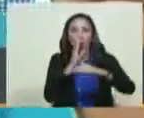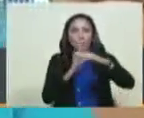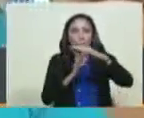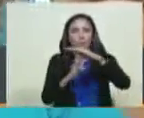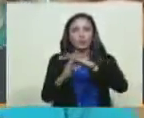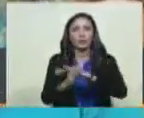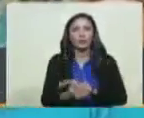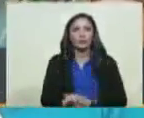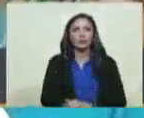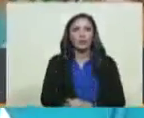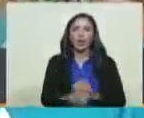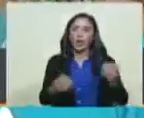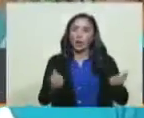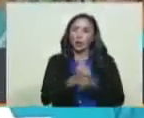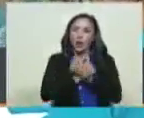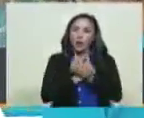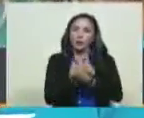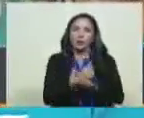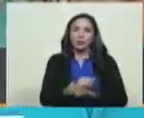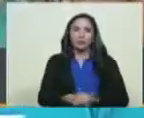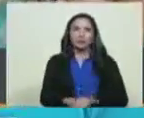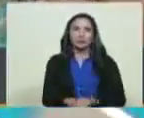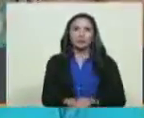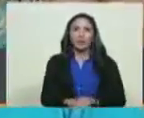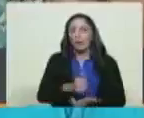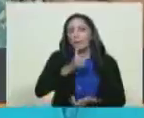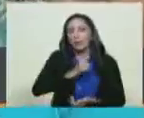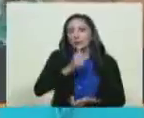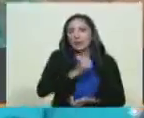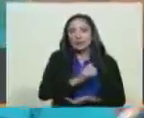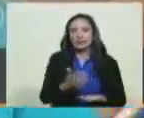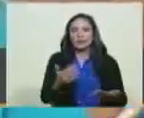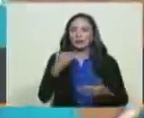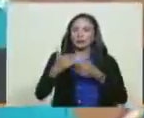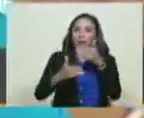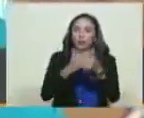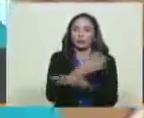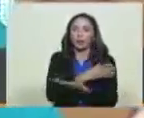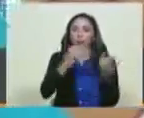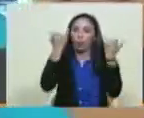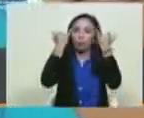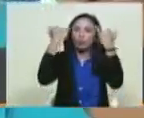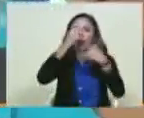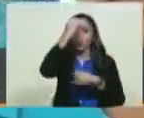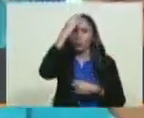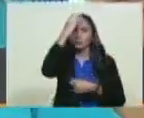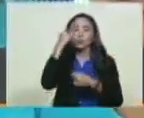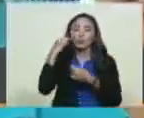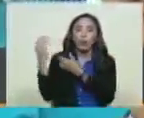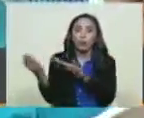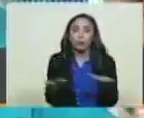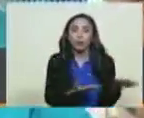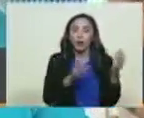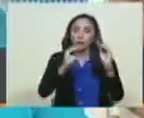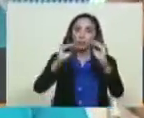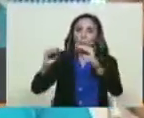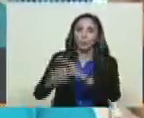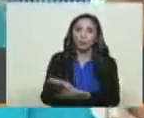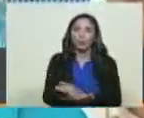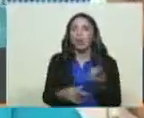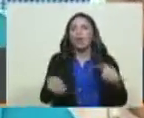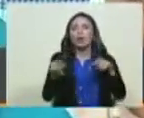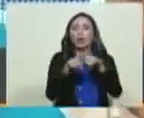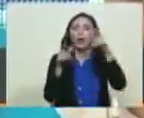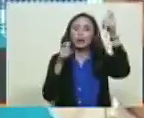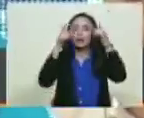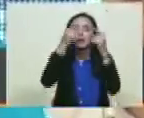que con amor que con formación también nos ha invitado comandante chávez es amor